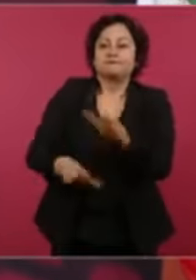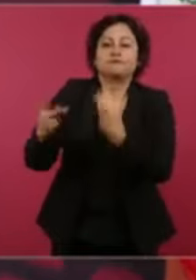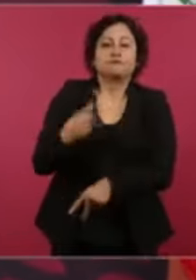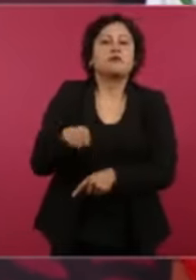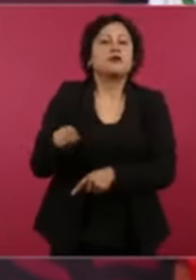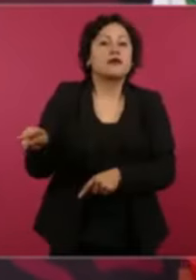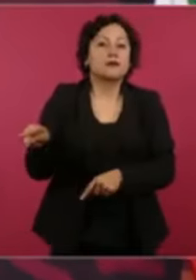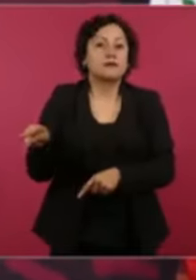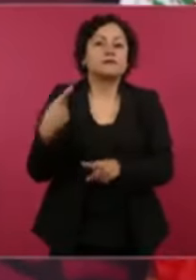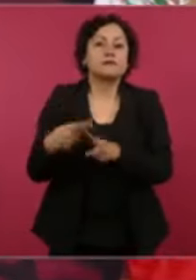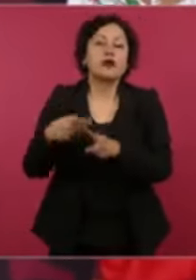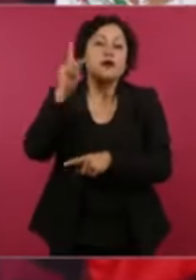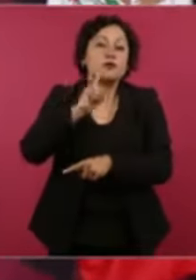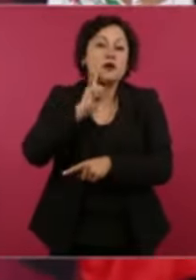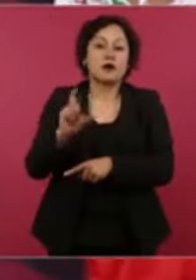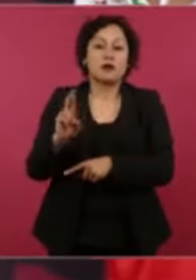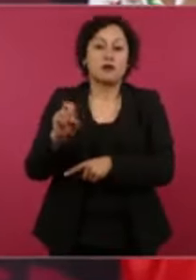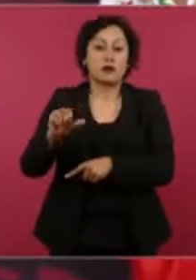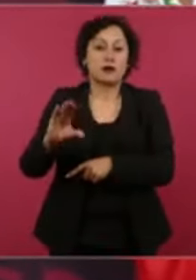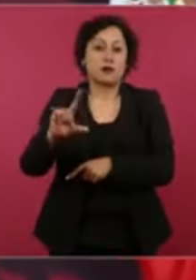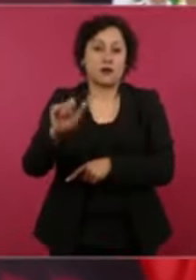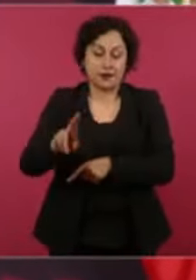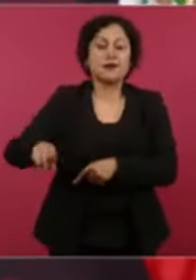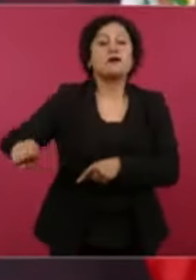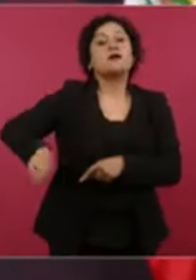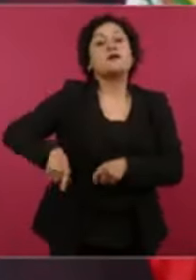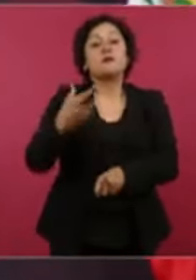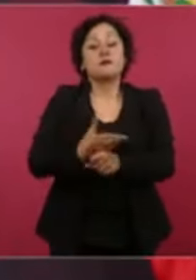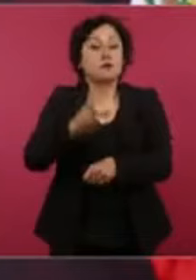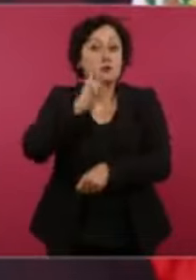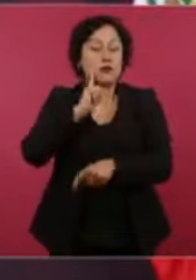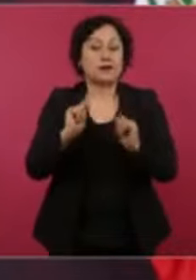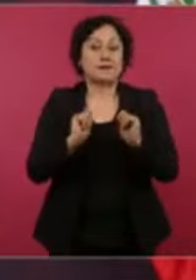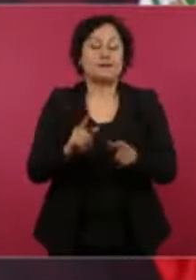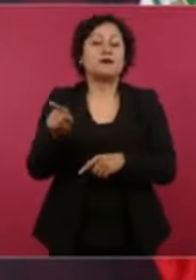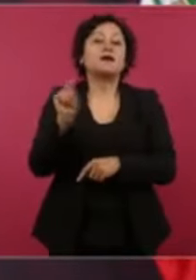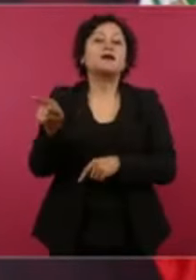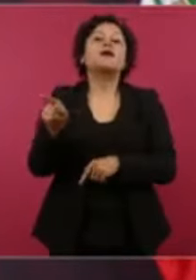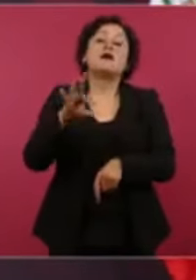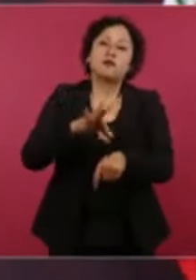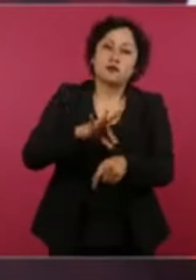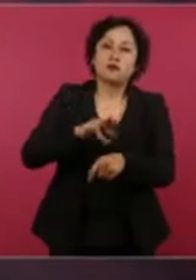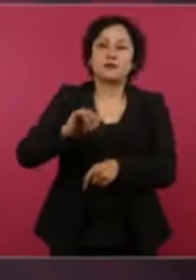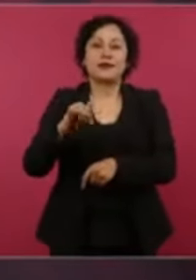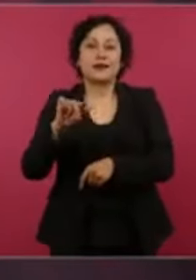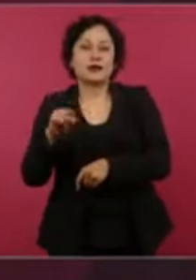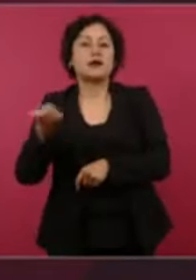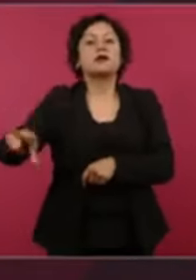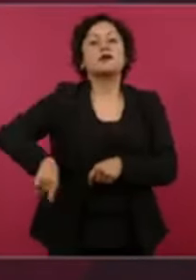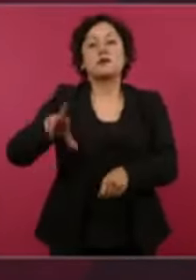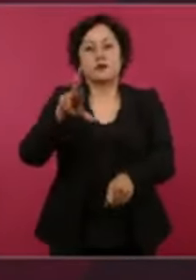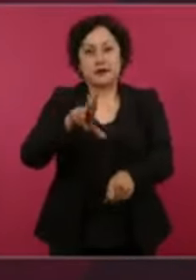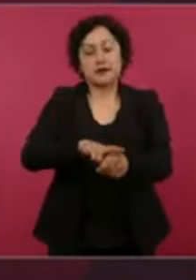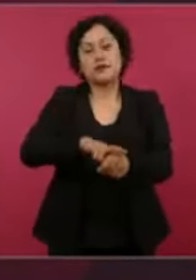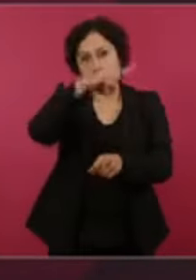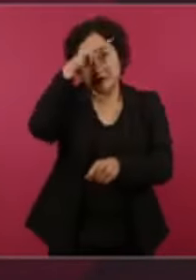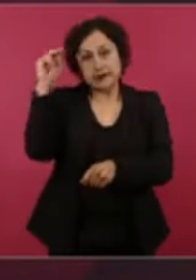participación de Lorena Cuellar, gobernadora de Tlaxcala, del doctor Miguel Ángel Navarro, gobernador del estado de Nayarit,